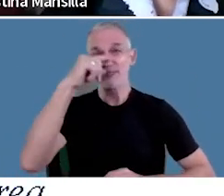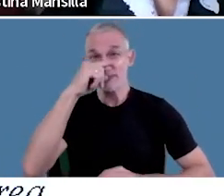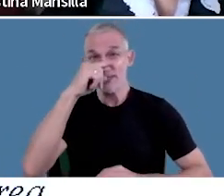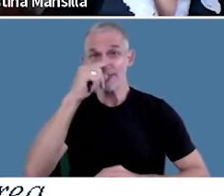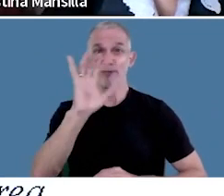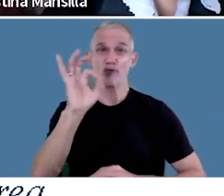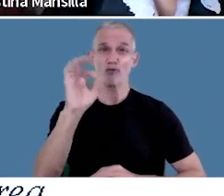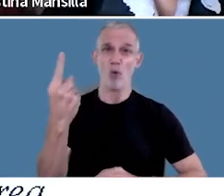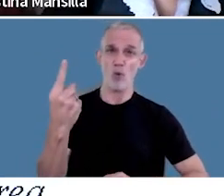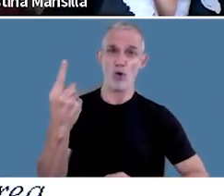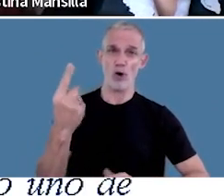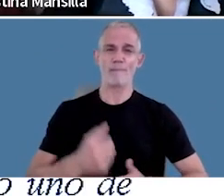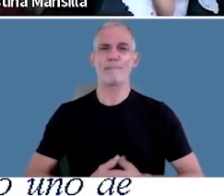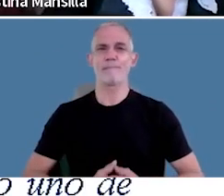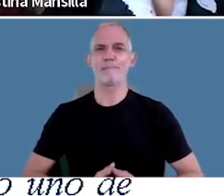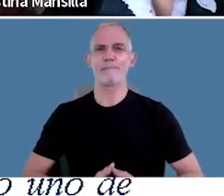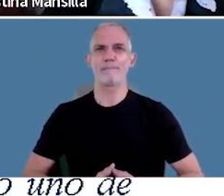27.701.